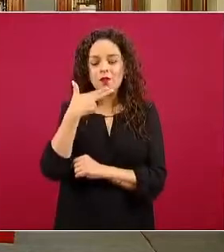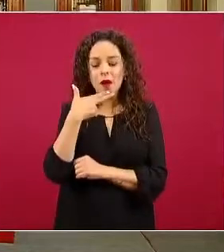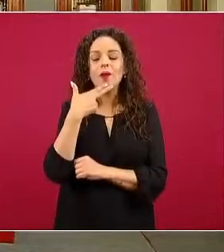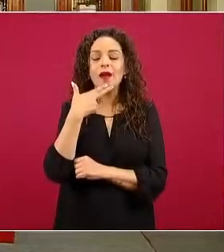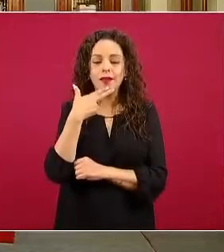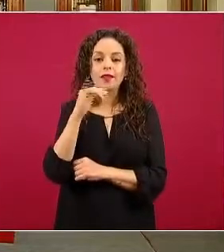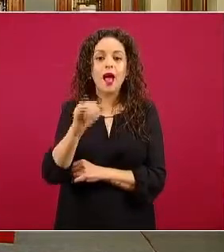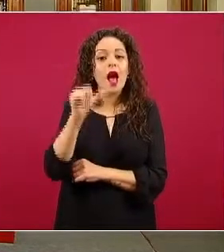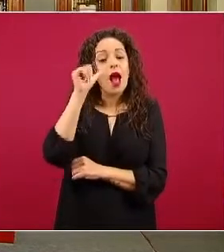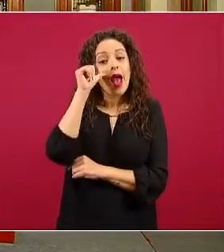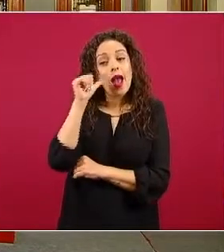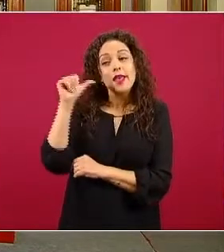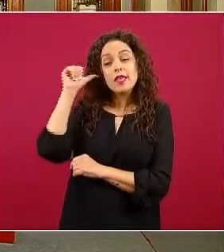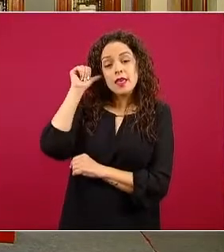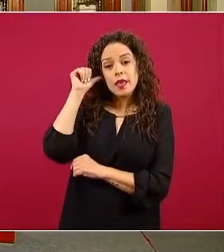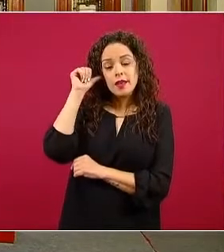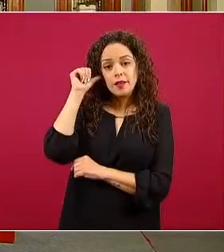lo